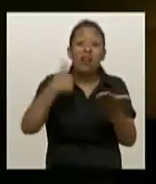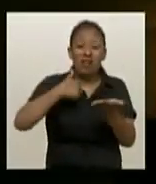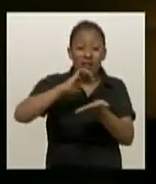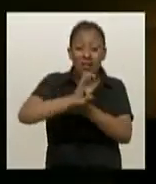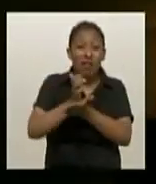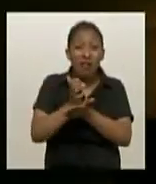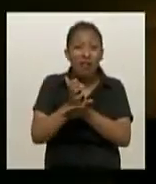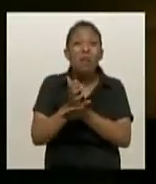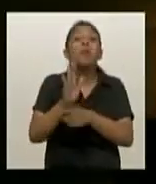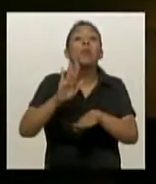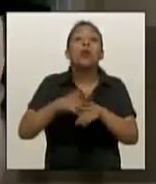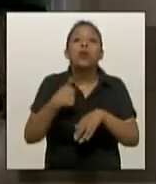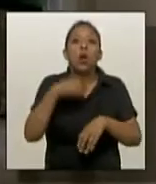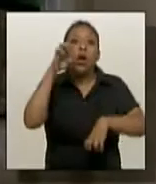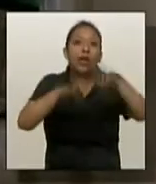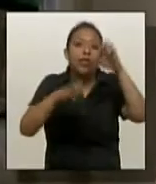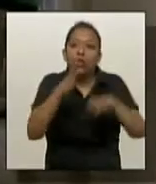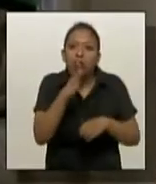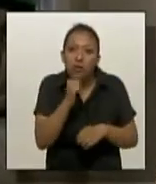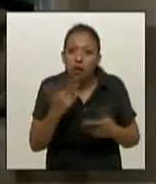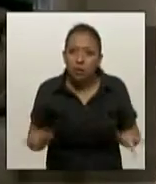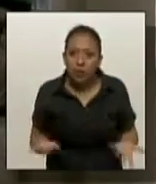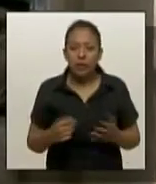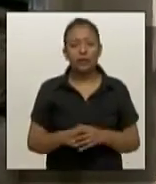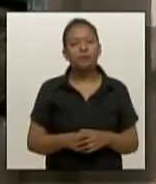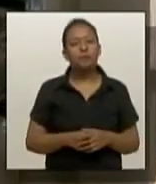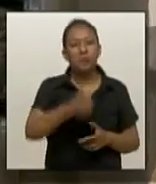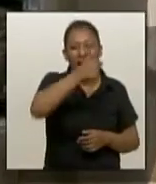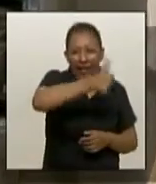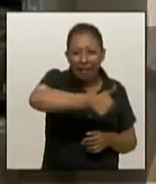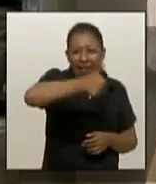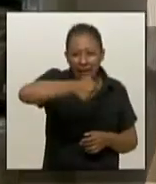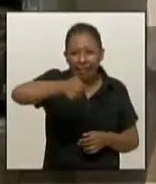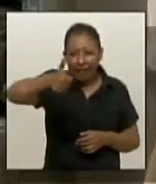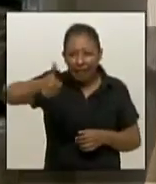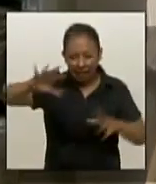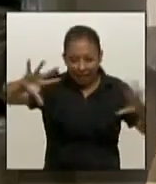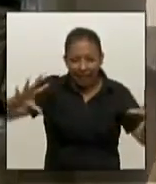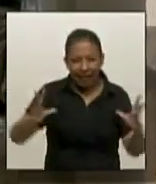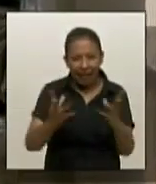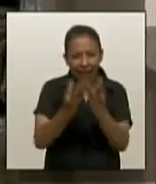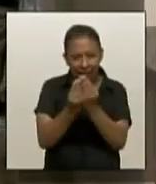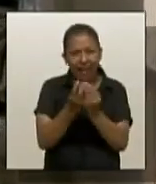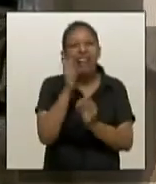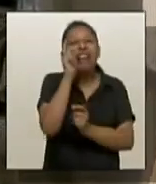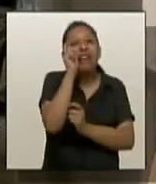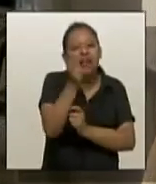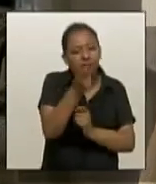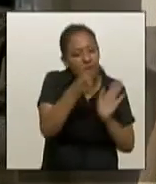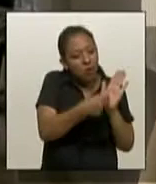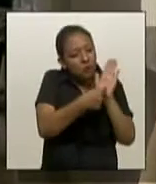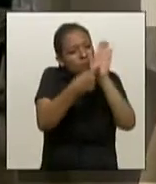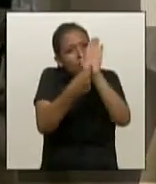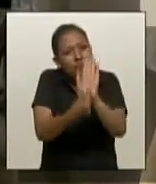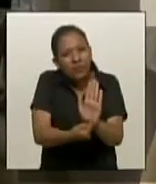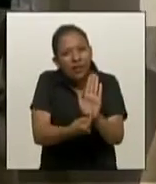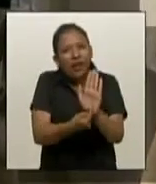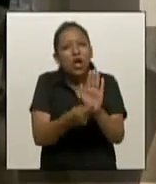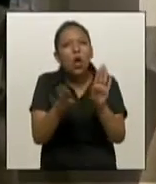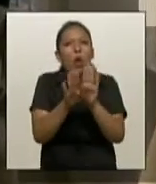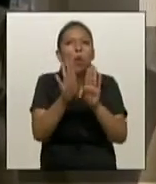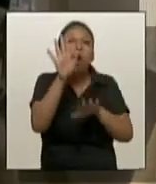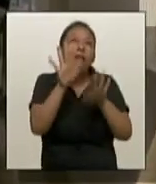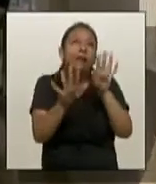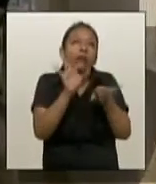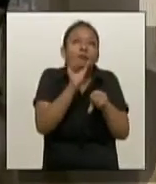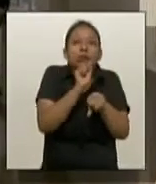tengo chance por la edad. Cada uno de estos casos en conjunto representa una muestra de la sutileza y a